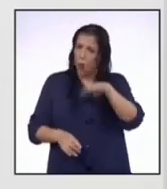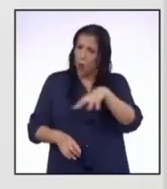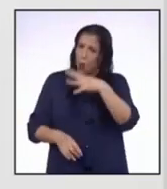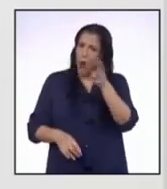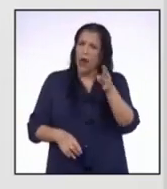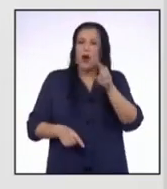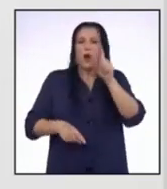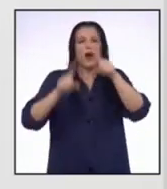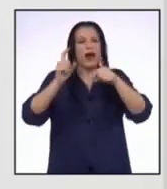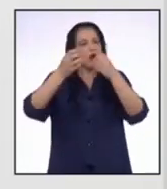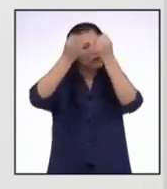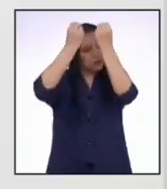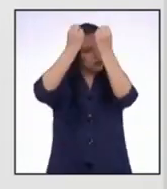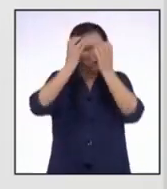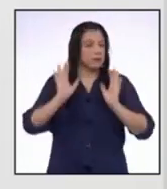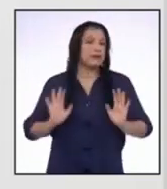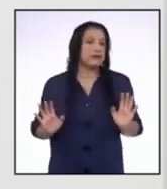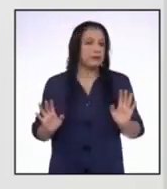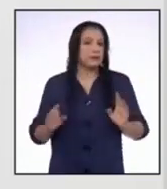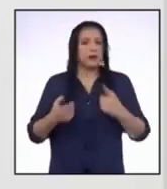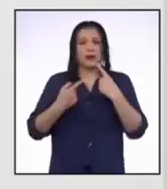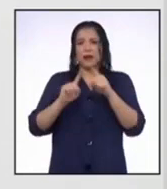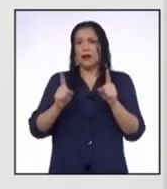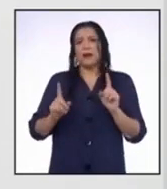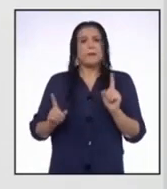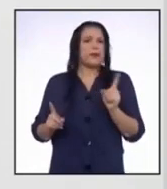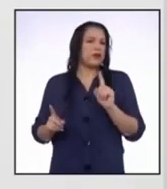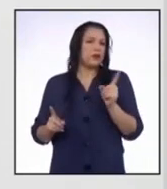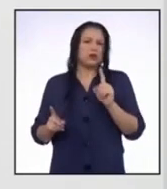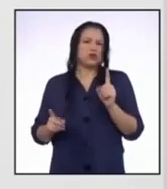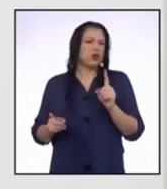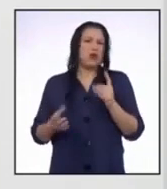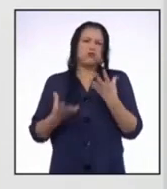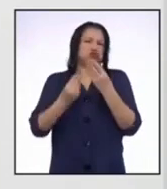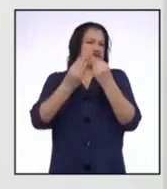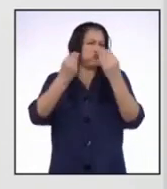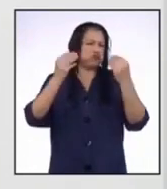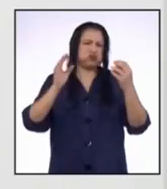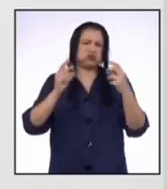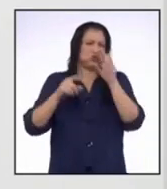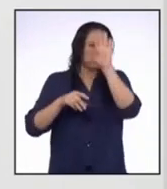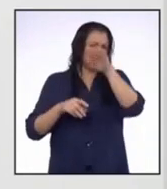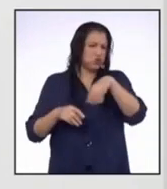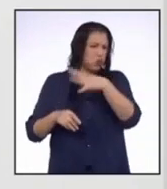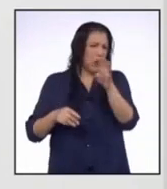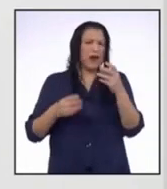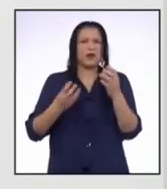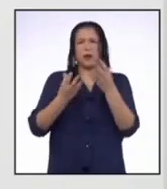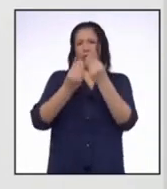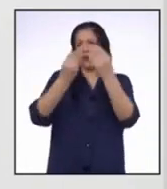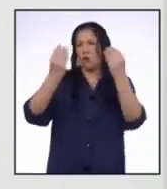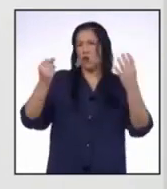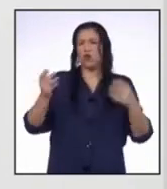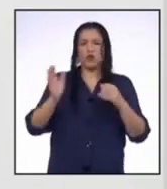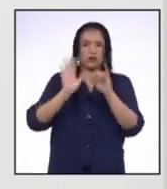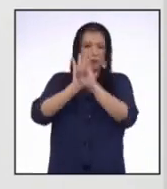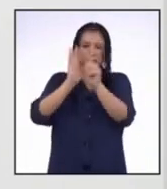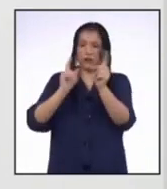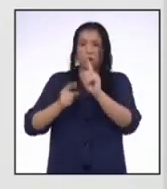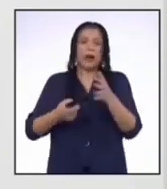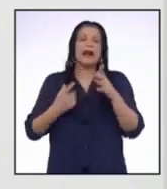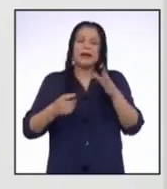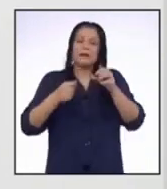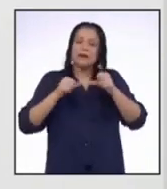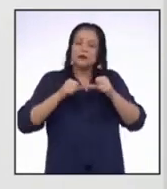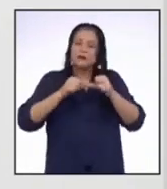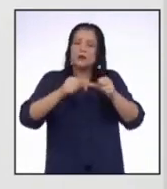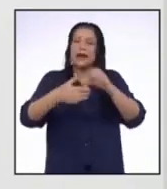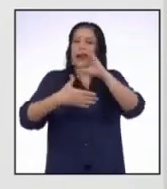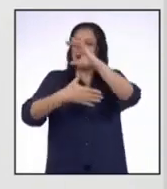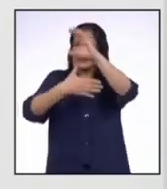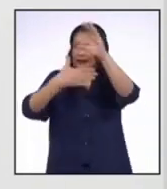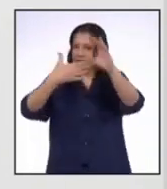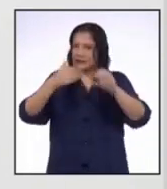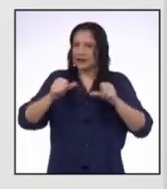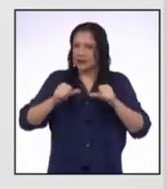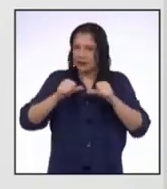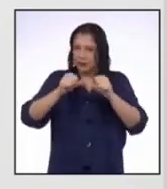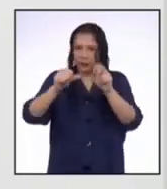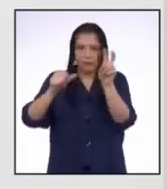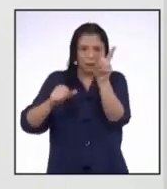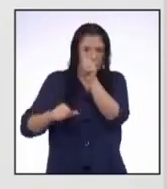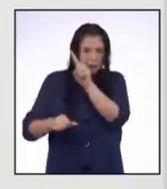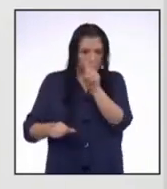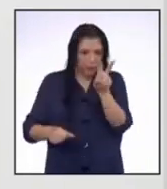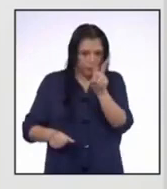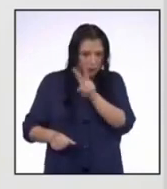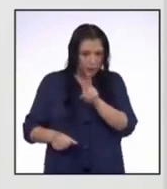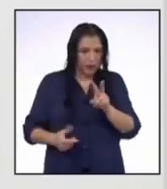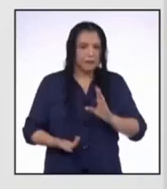con algo de información, pero no en gran cantidad, ya que deben mantener las características de continuidad.